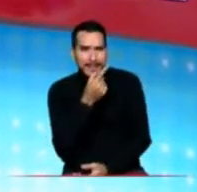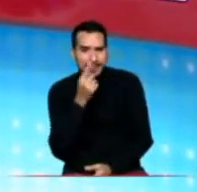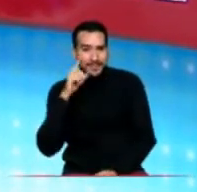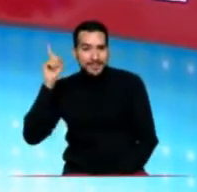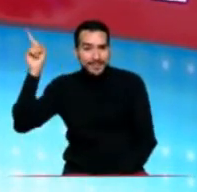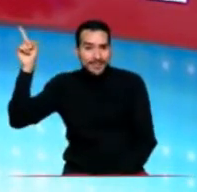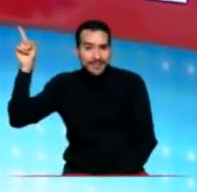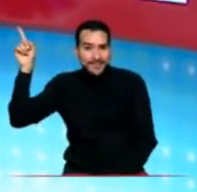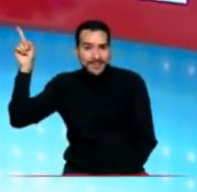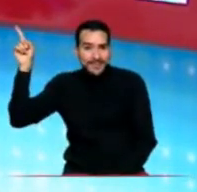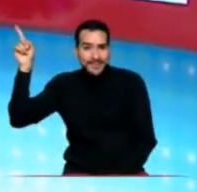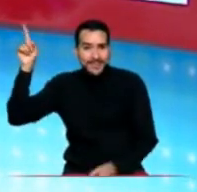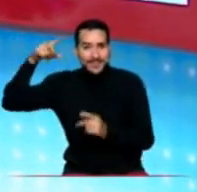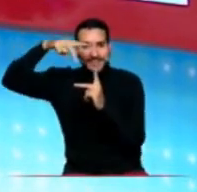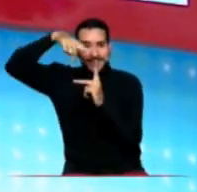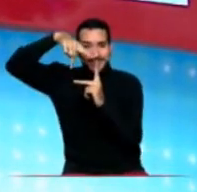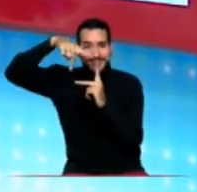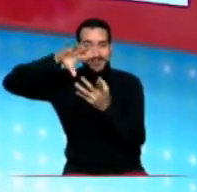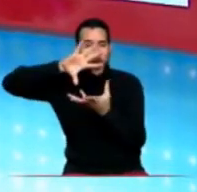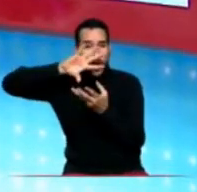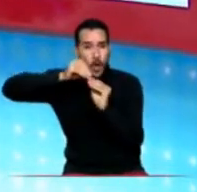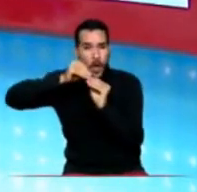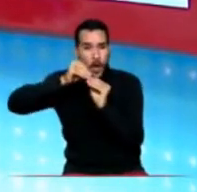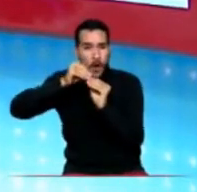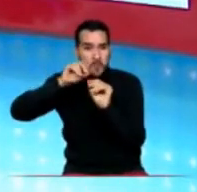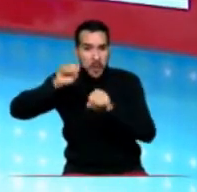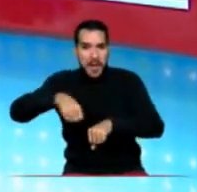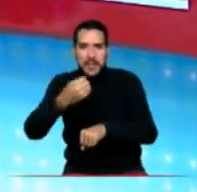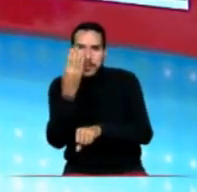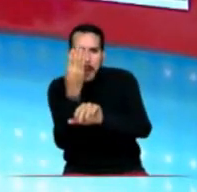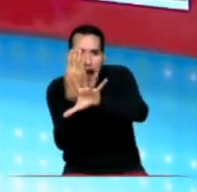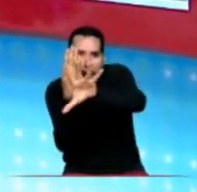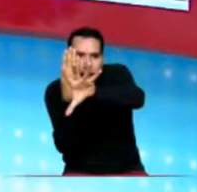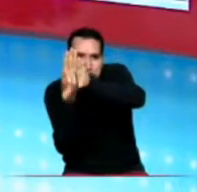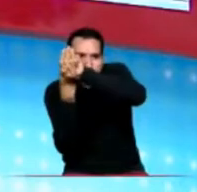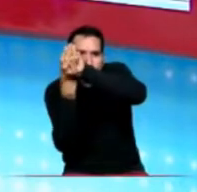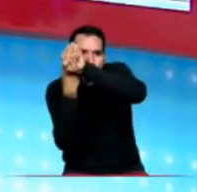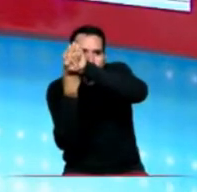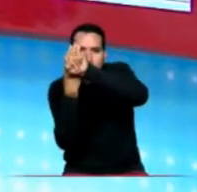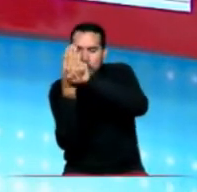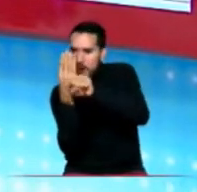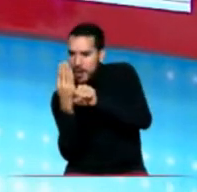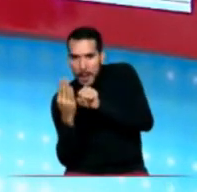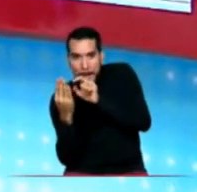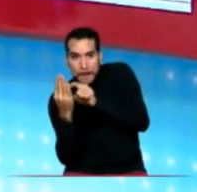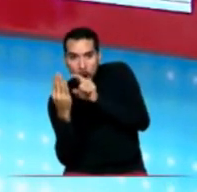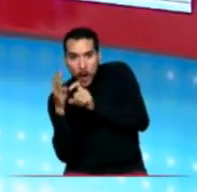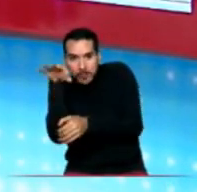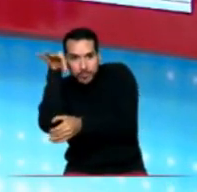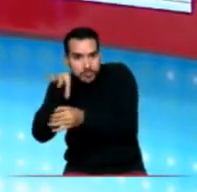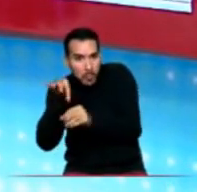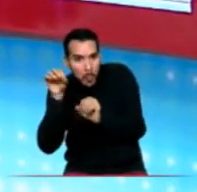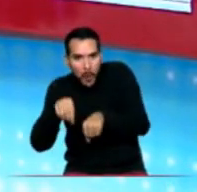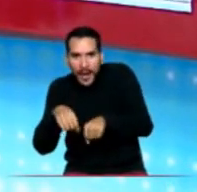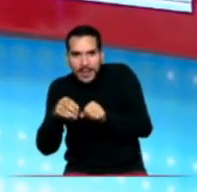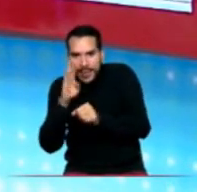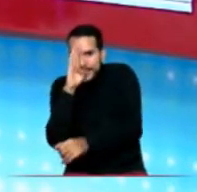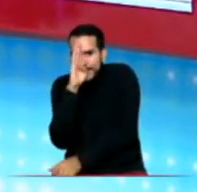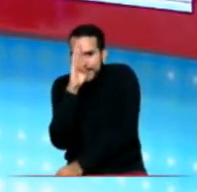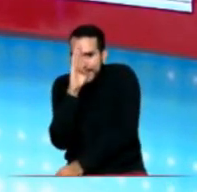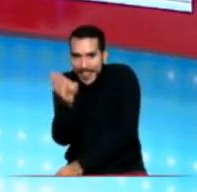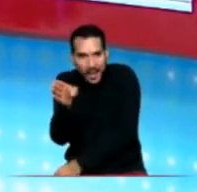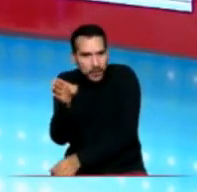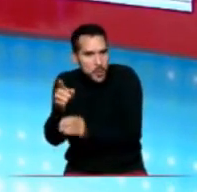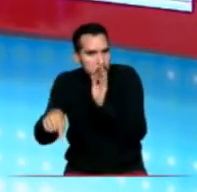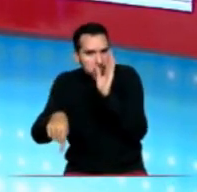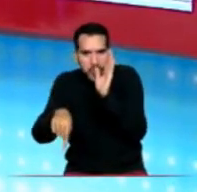más fácil aún poner, darle clic o abrir, escanear este código QR y allí llegan directo al enlace